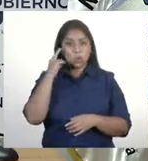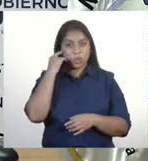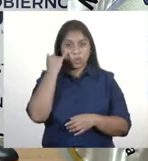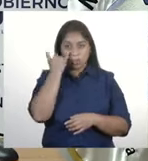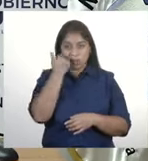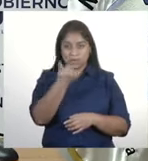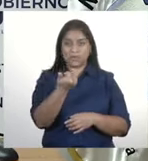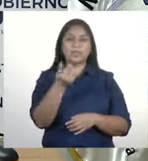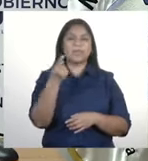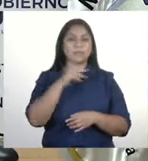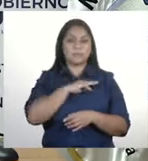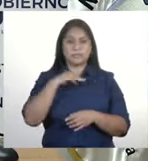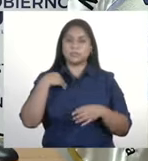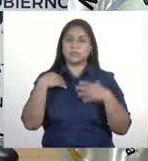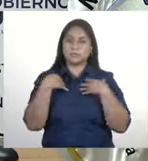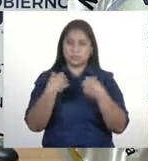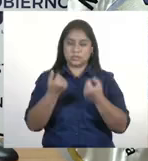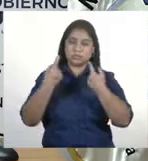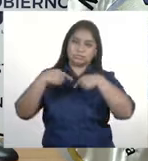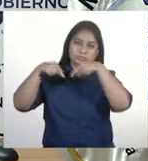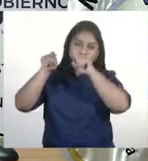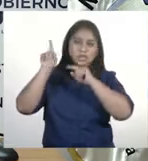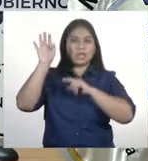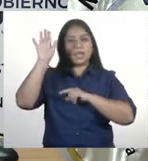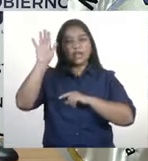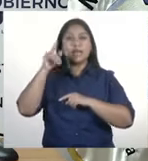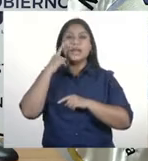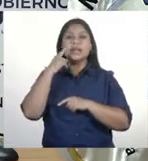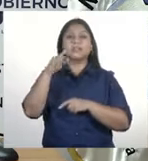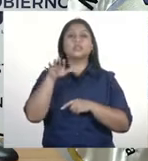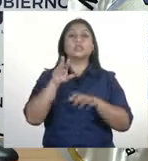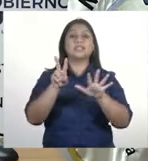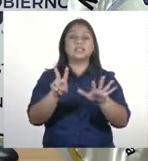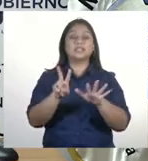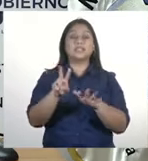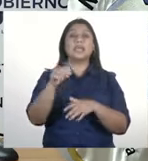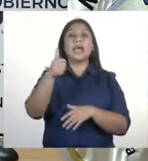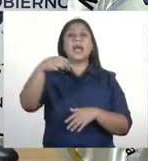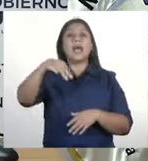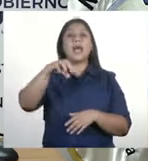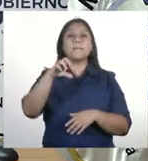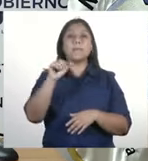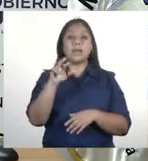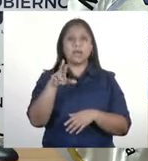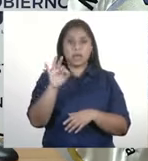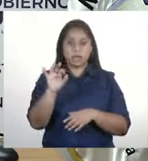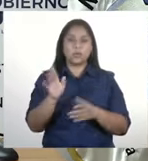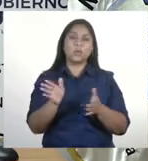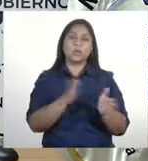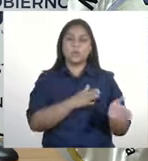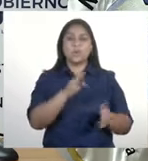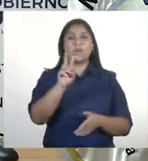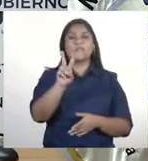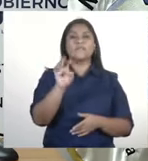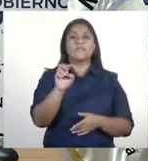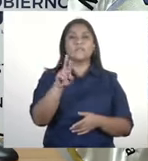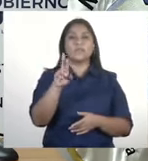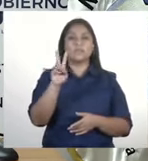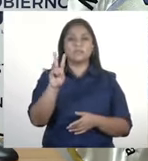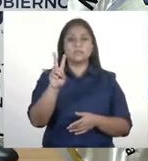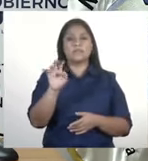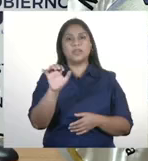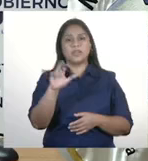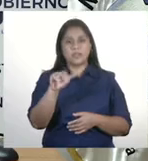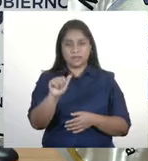efectuaron pruebas a tenderos de La Verbena y El Amparo, esto con el fin de descartar casos de coronavirus como